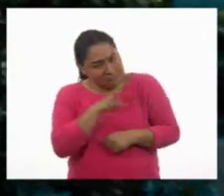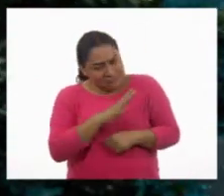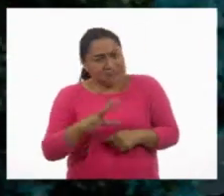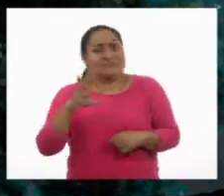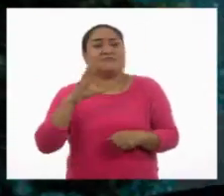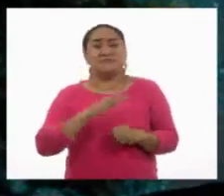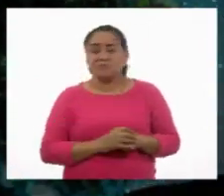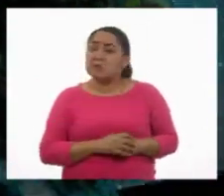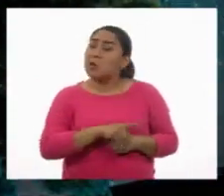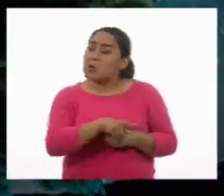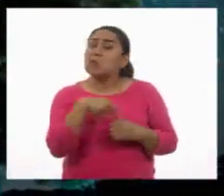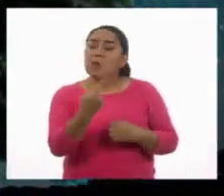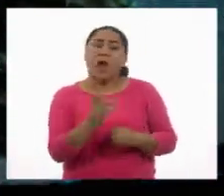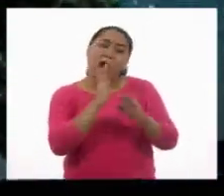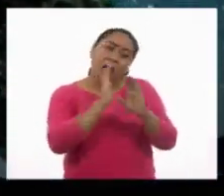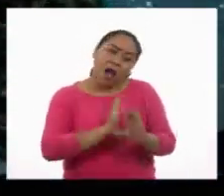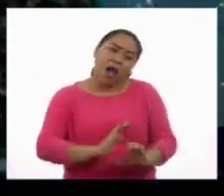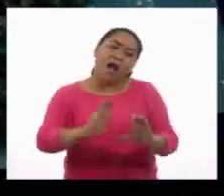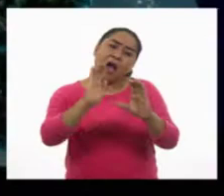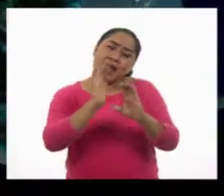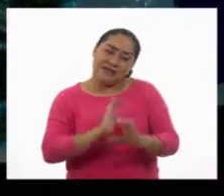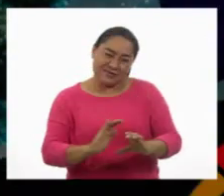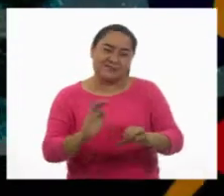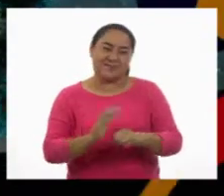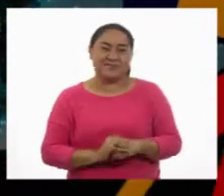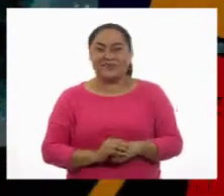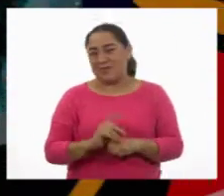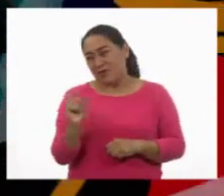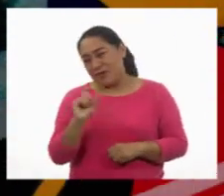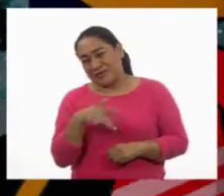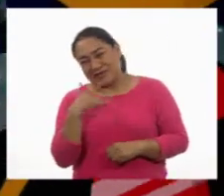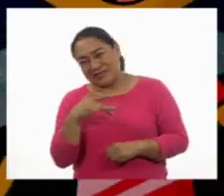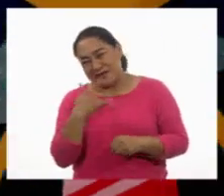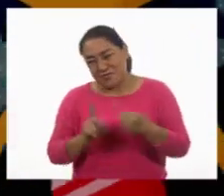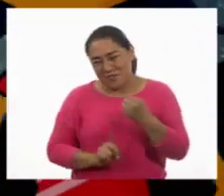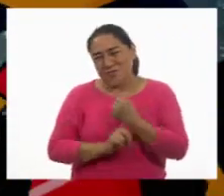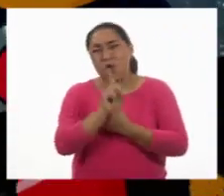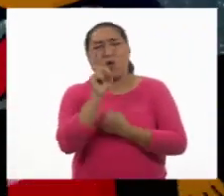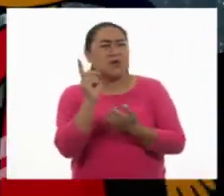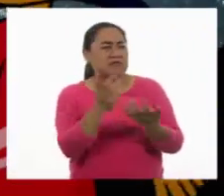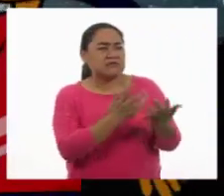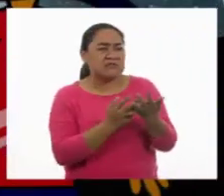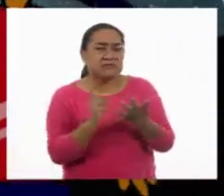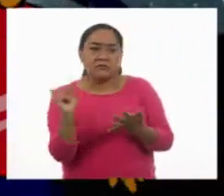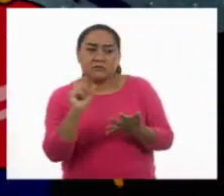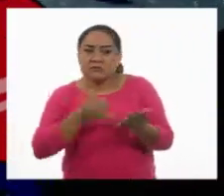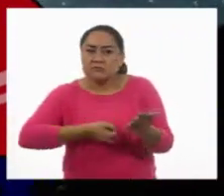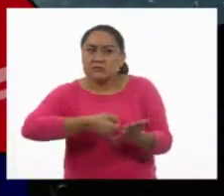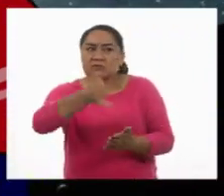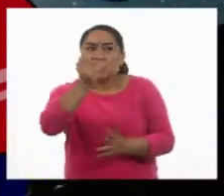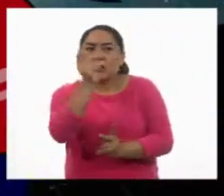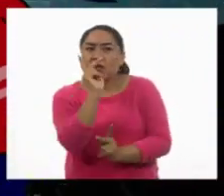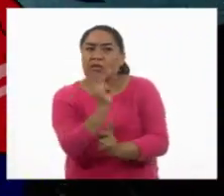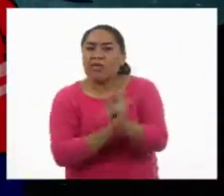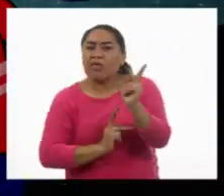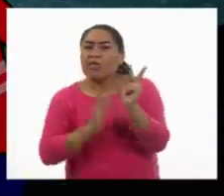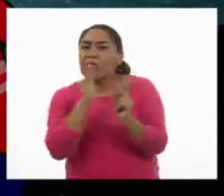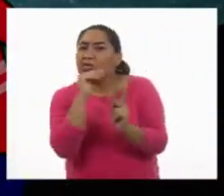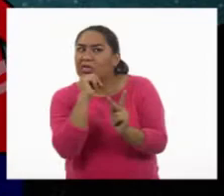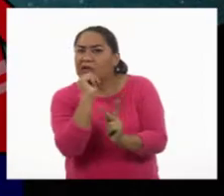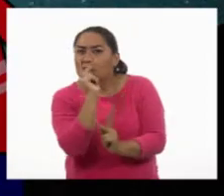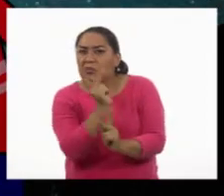además les canta. Cuando hemos tenido problemas y el sembradío no está creciendo como